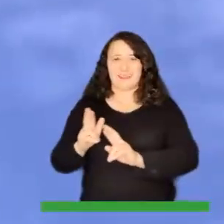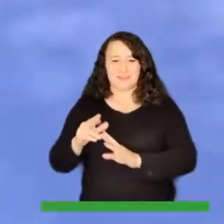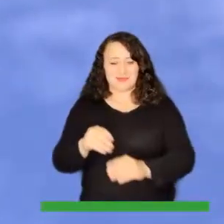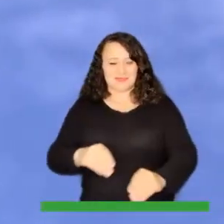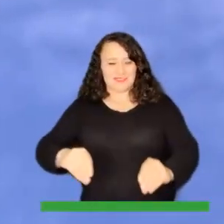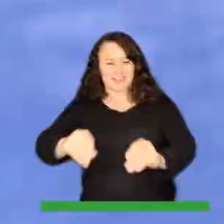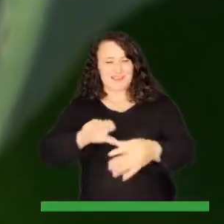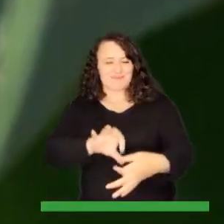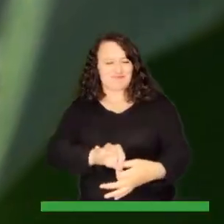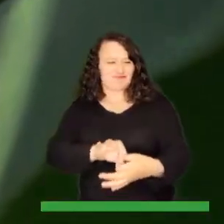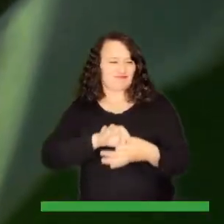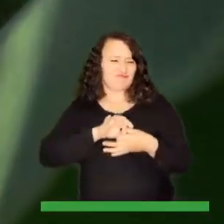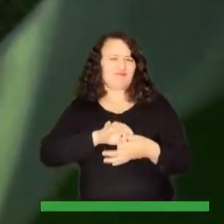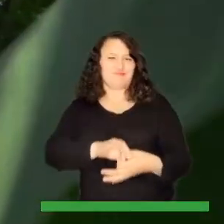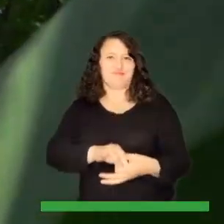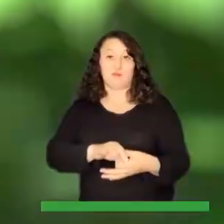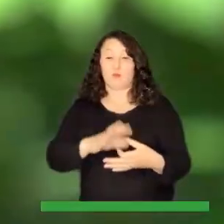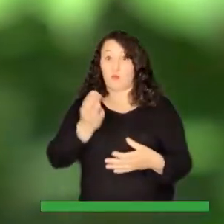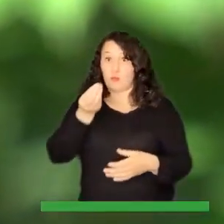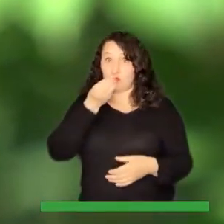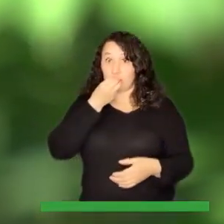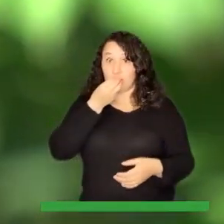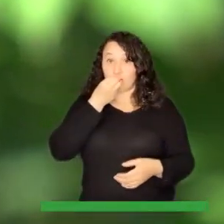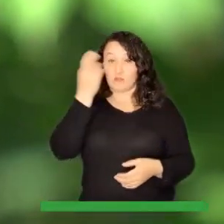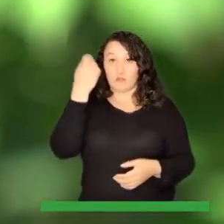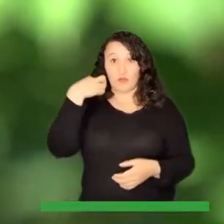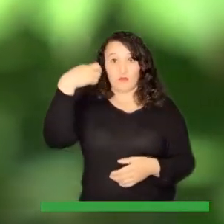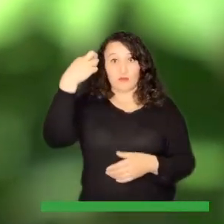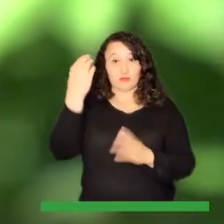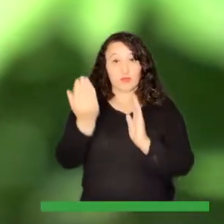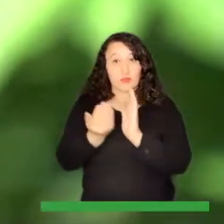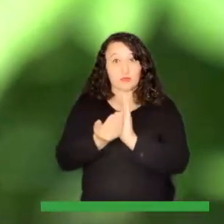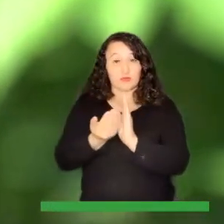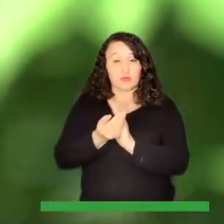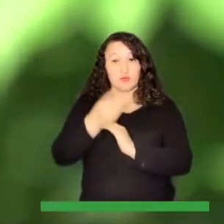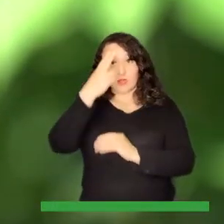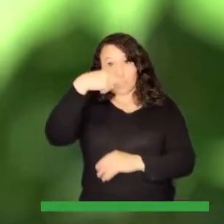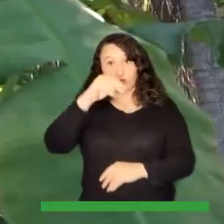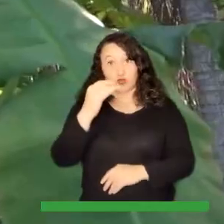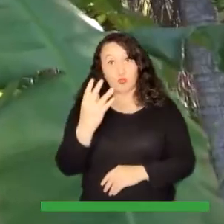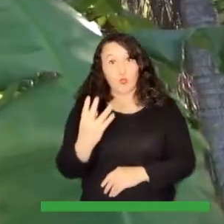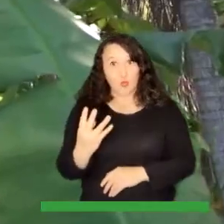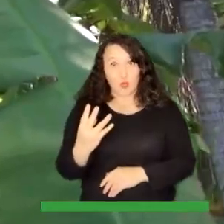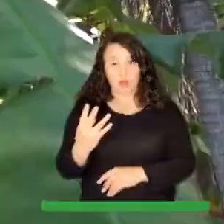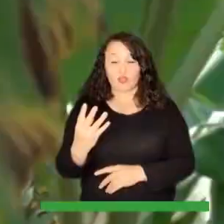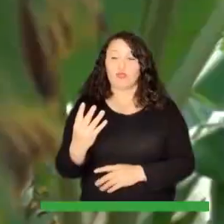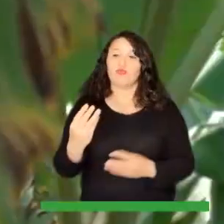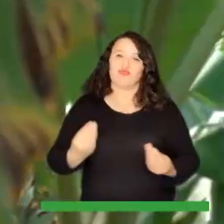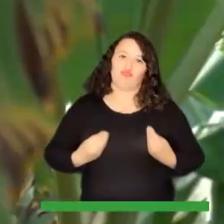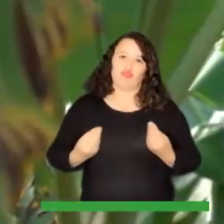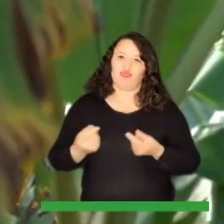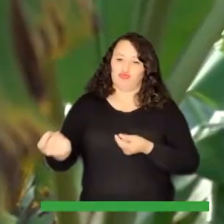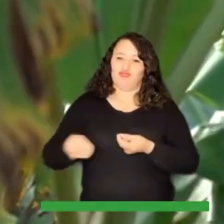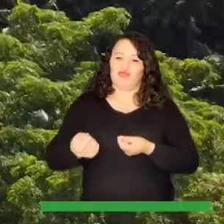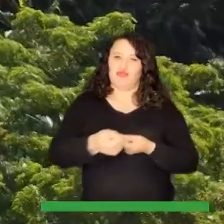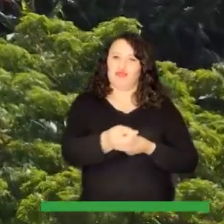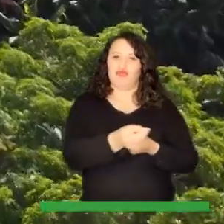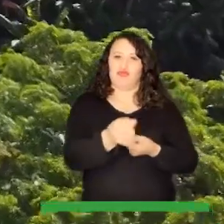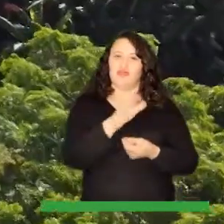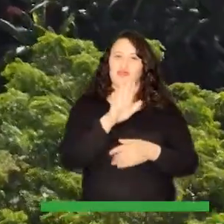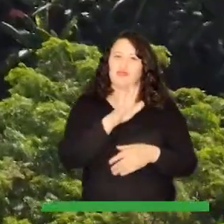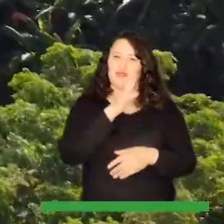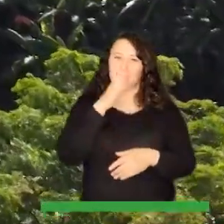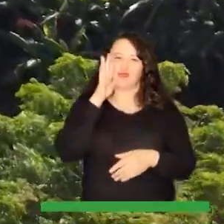Merlinda con su tierra, logró asegurar el alimento y el estudio profesional de sus cuatro hijos, quienes viven alrededor del corazón agrícola de su pequeña